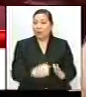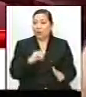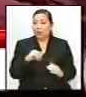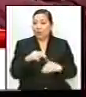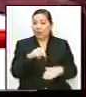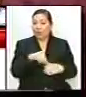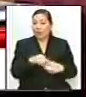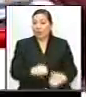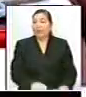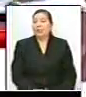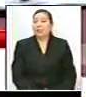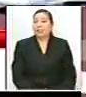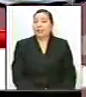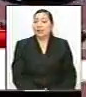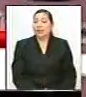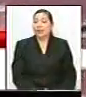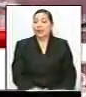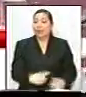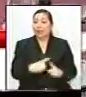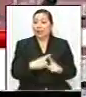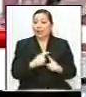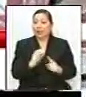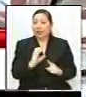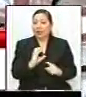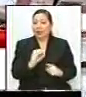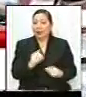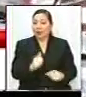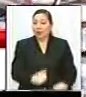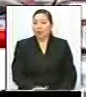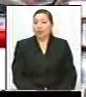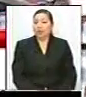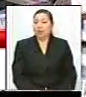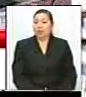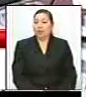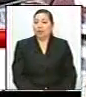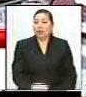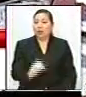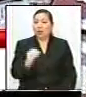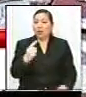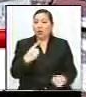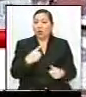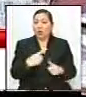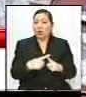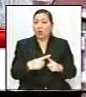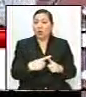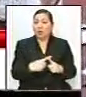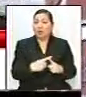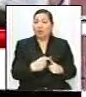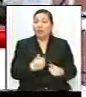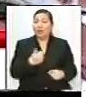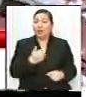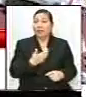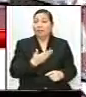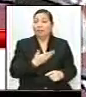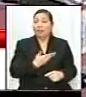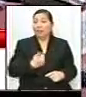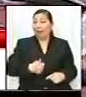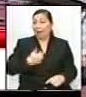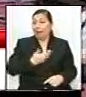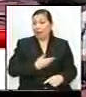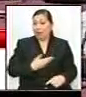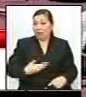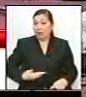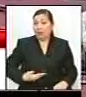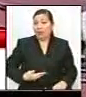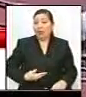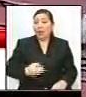Nacional de Elecciones, Víctor Ticona, el señor Manuel Cox Ganosa, jefe de la OMPE, el señor